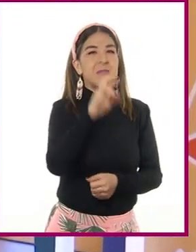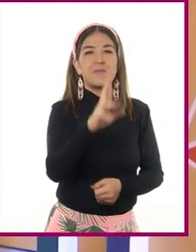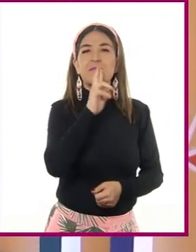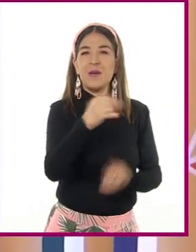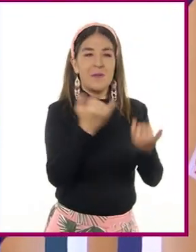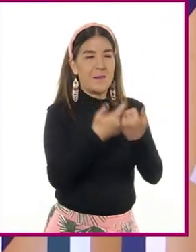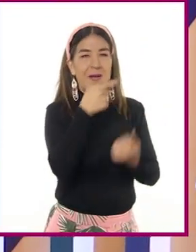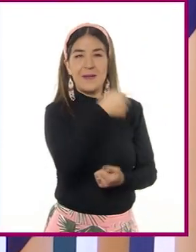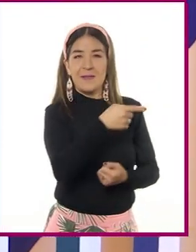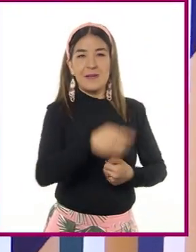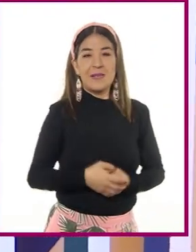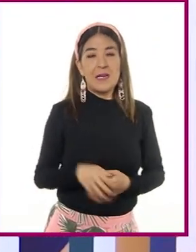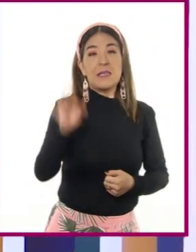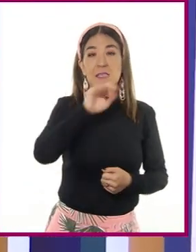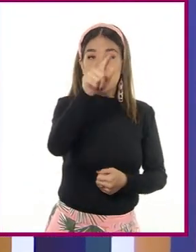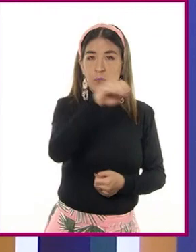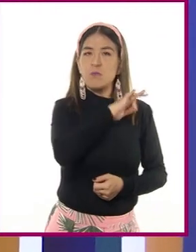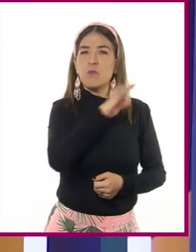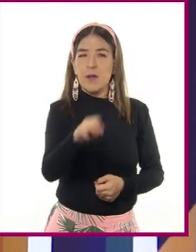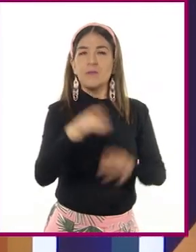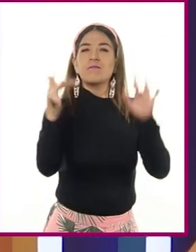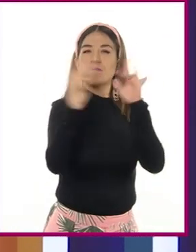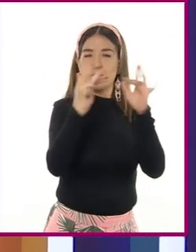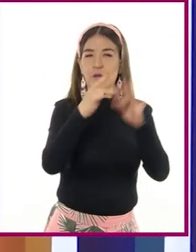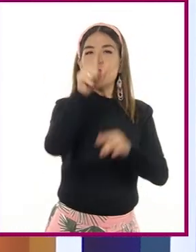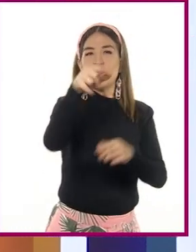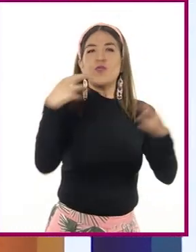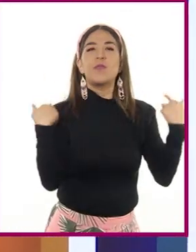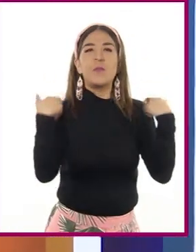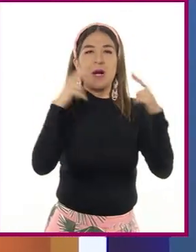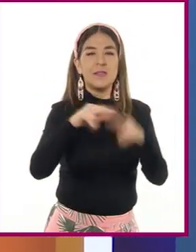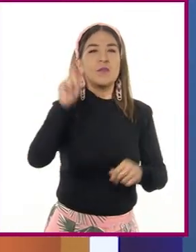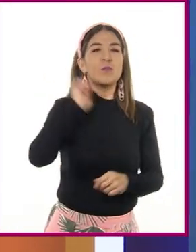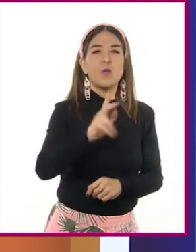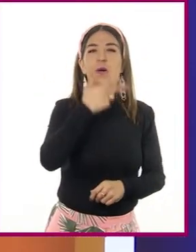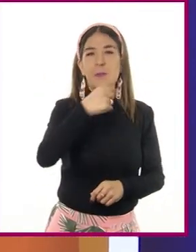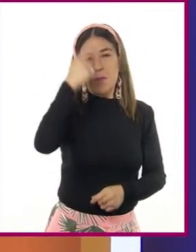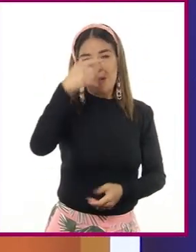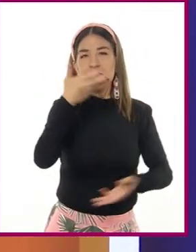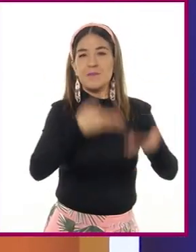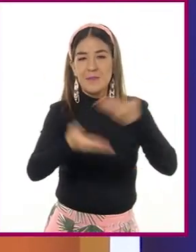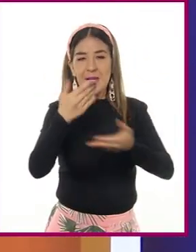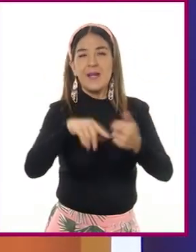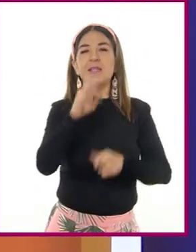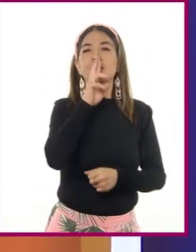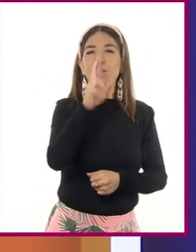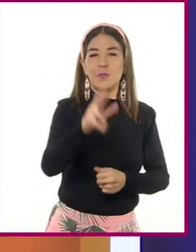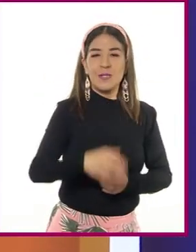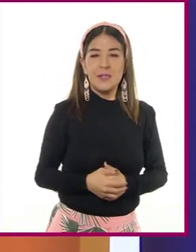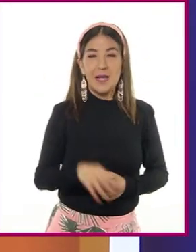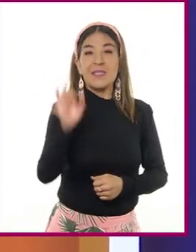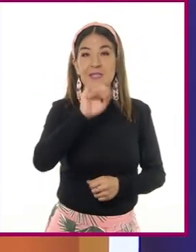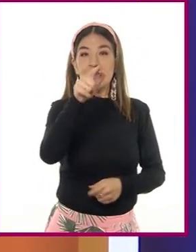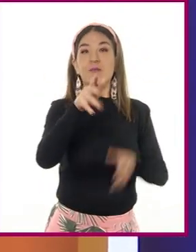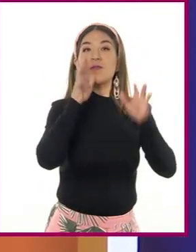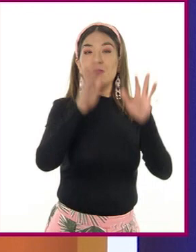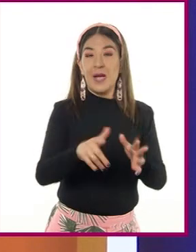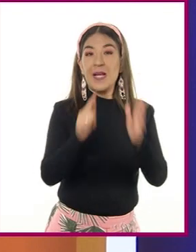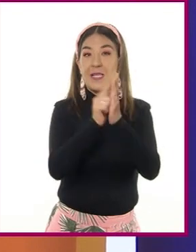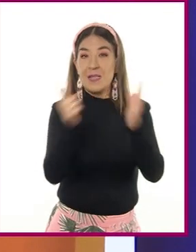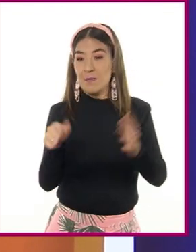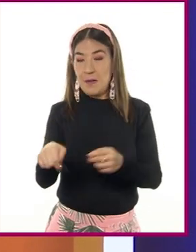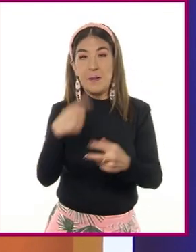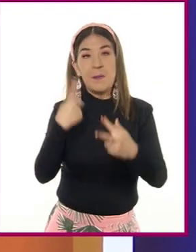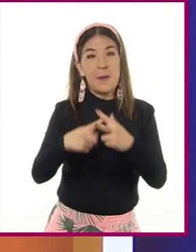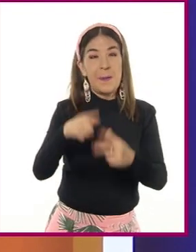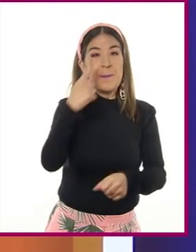tú. Si les es posible, contacten a su maestra o maestro para compartir sus respuestas. Si ya tienen su libro de